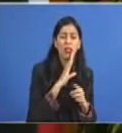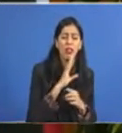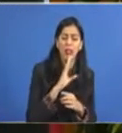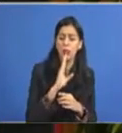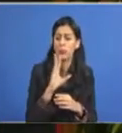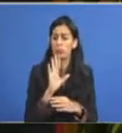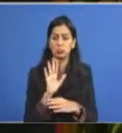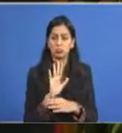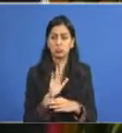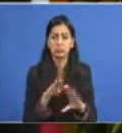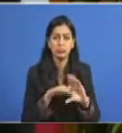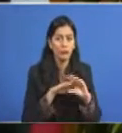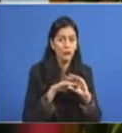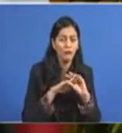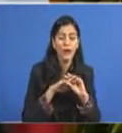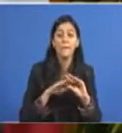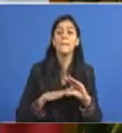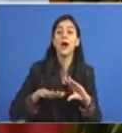Para el sector privado